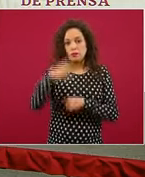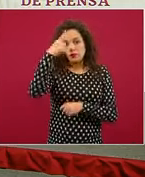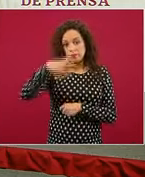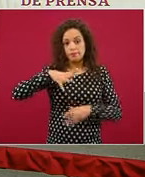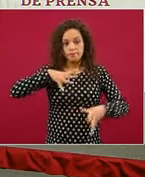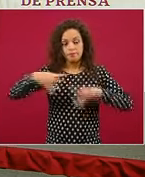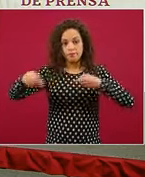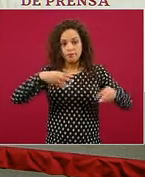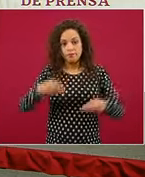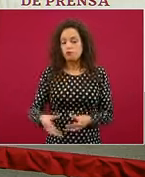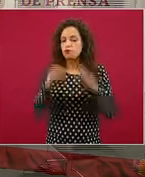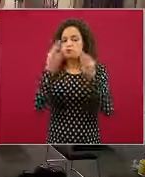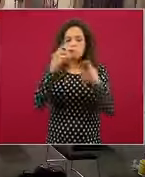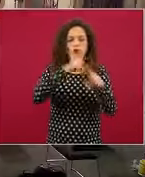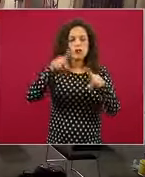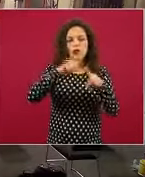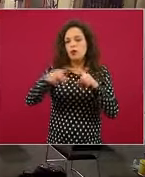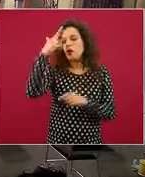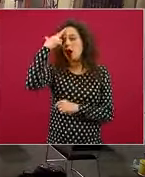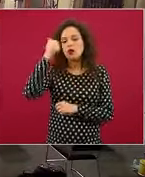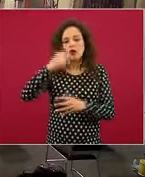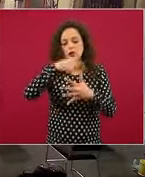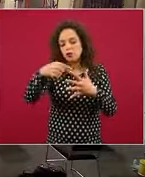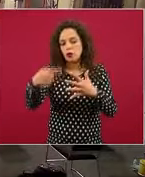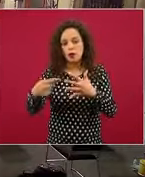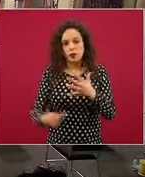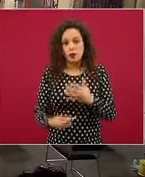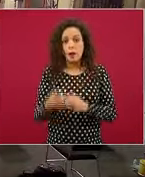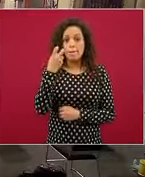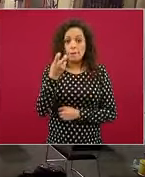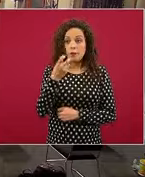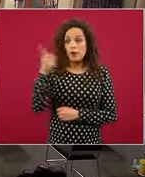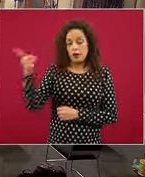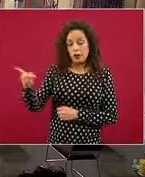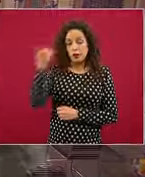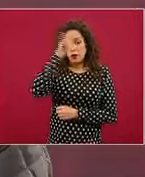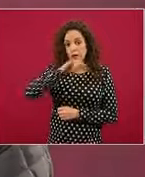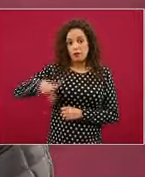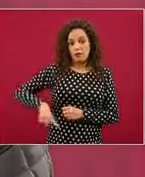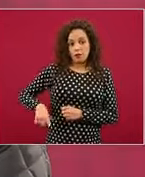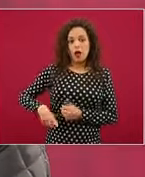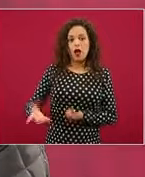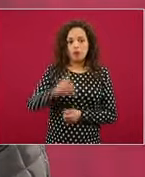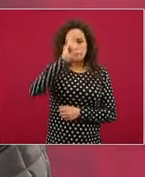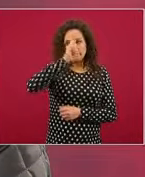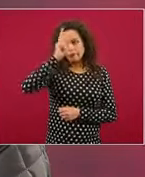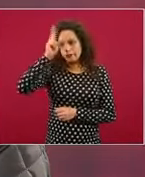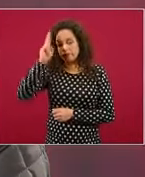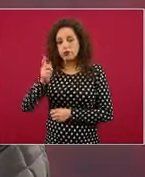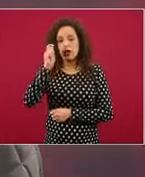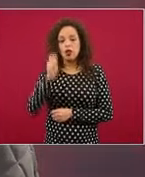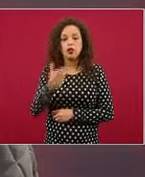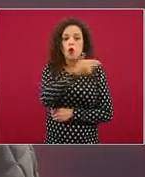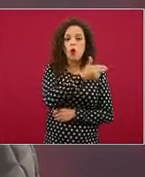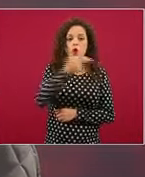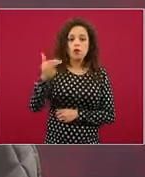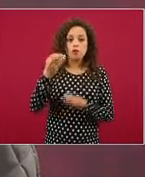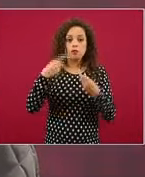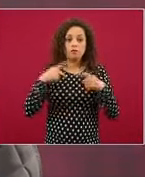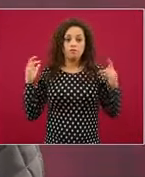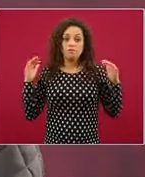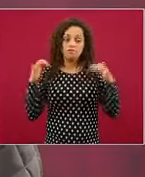por múltiples razones. Y lo mismo, la doctora Sheinbaum está poniendo restricciones de aforo en los hoteles. Entonces,